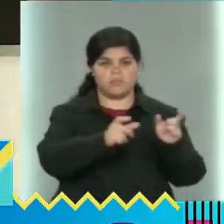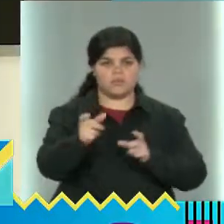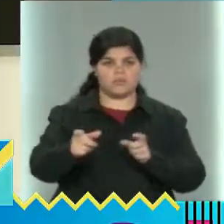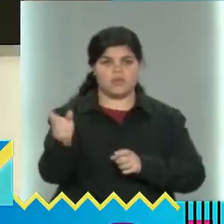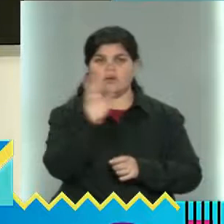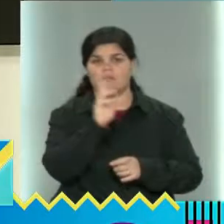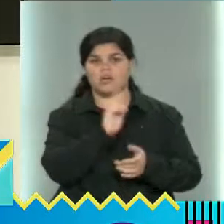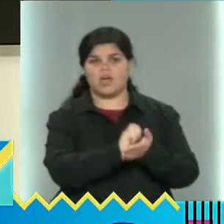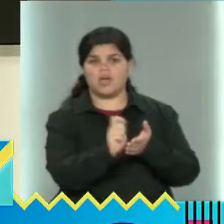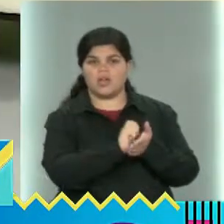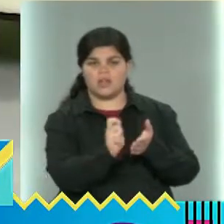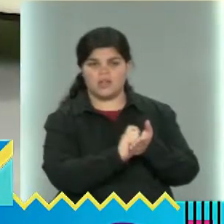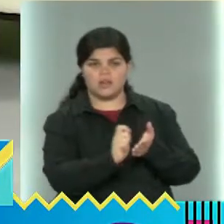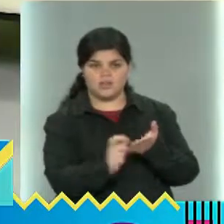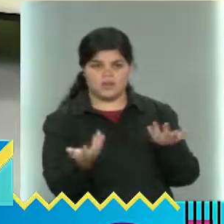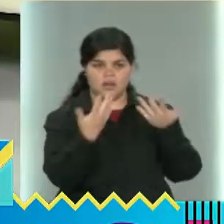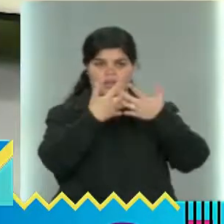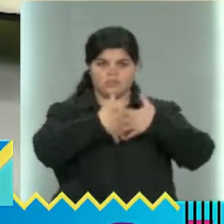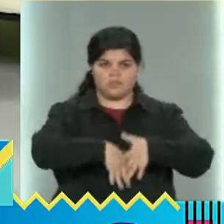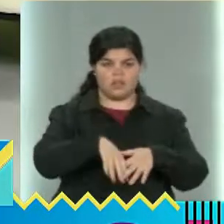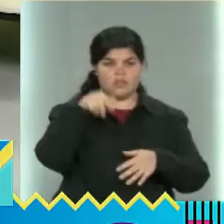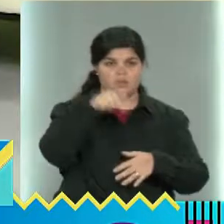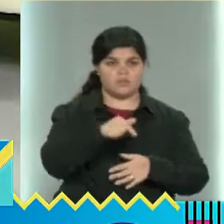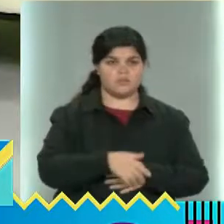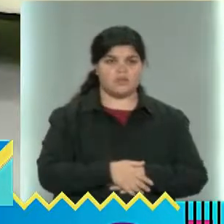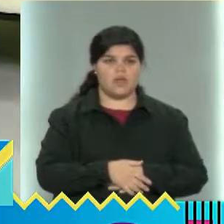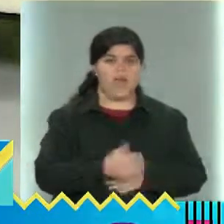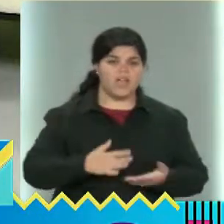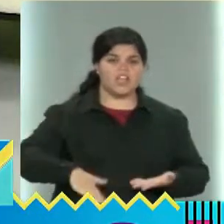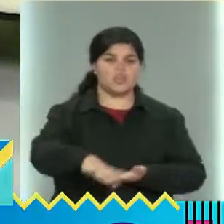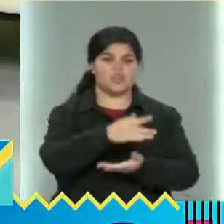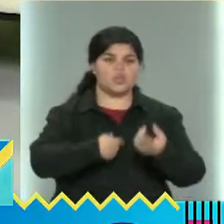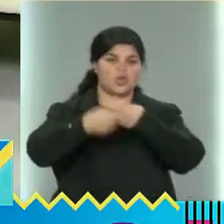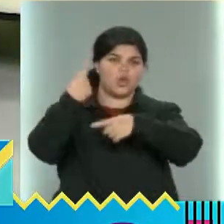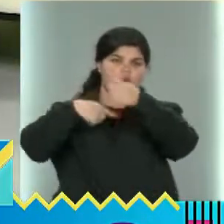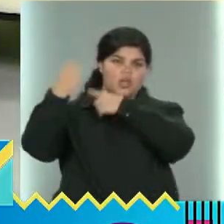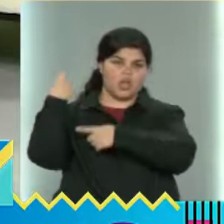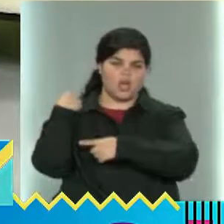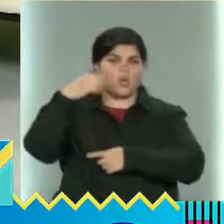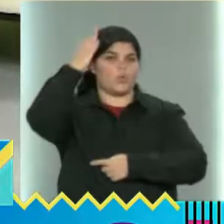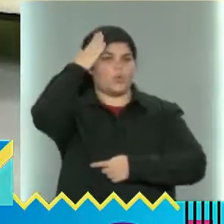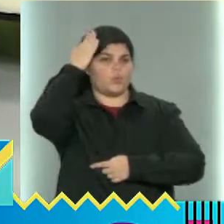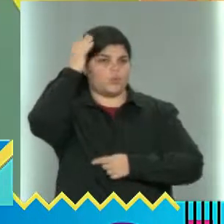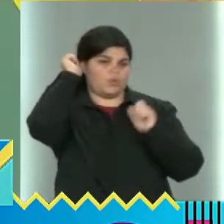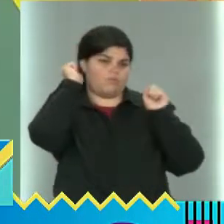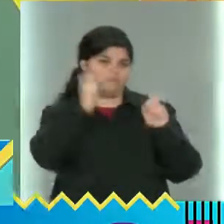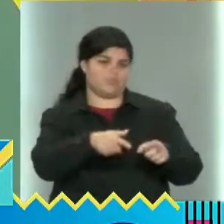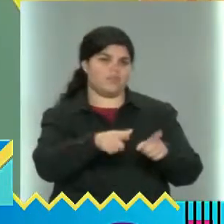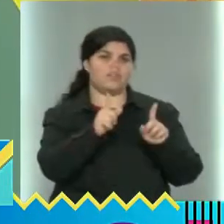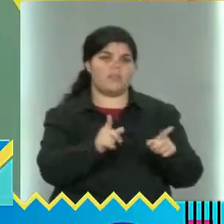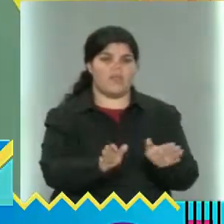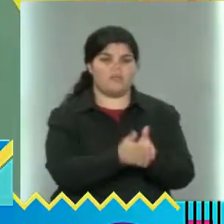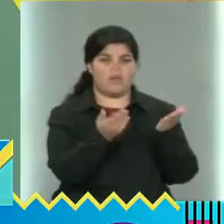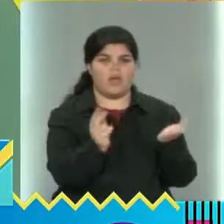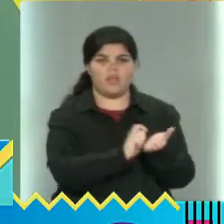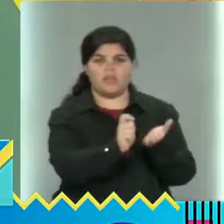están involucradas en este tipo de causas. Creo que el contexto histórico y cultural termina también impactando en la obra, y no es tan solo uno